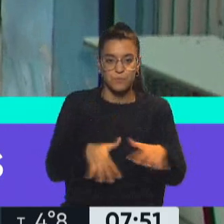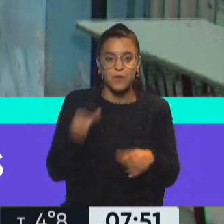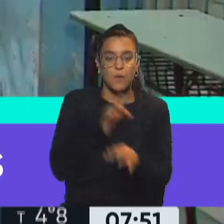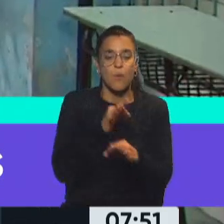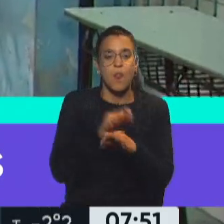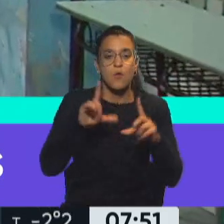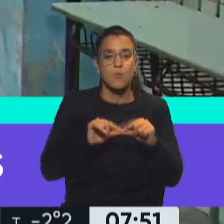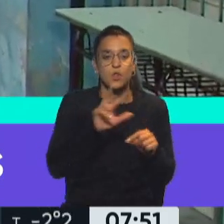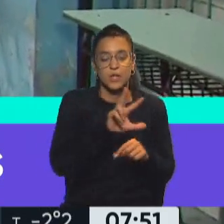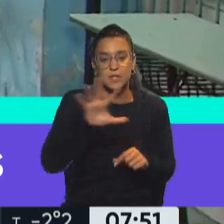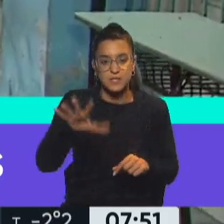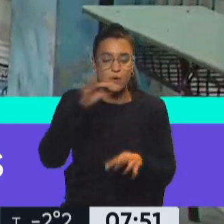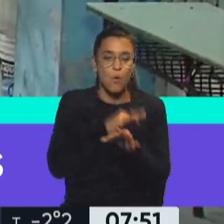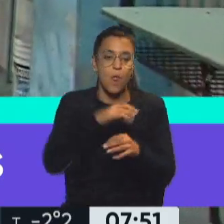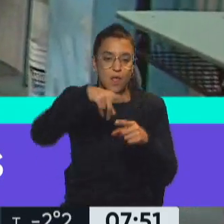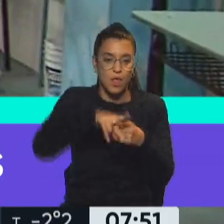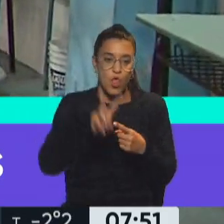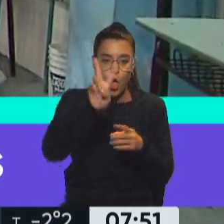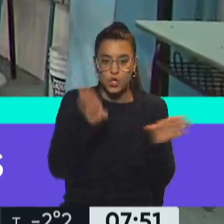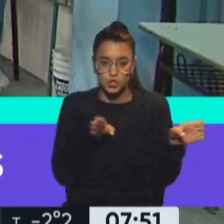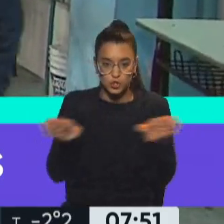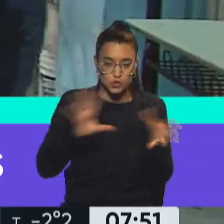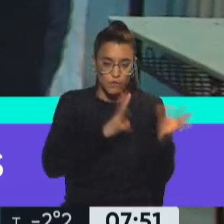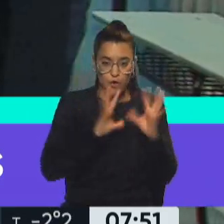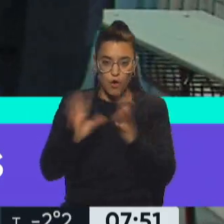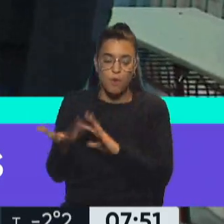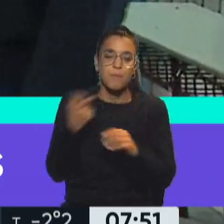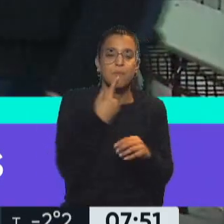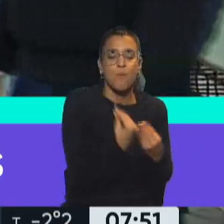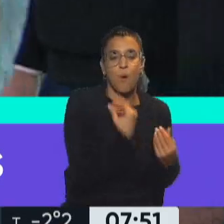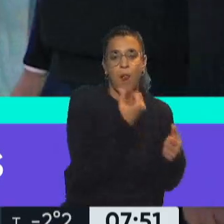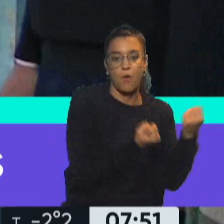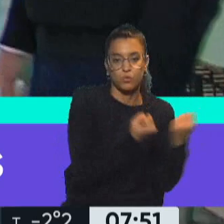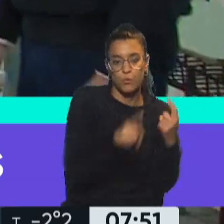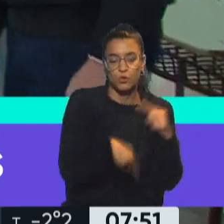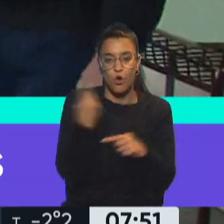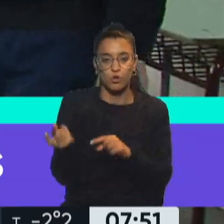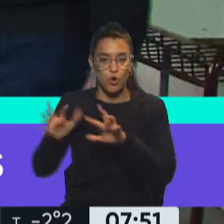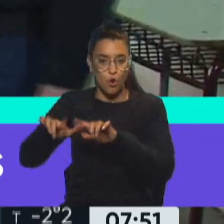35, una escuela técnica con dos modalidades, automotores y también el tema